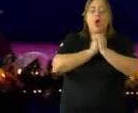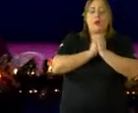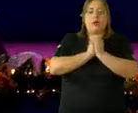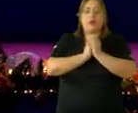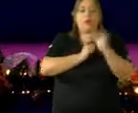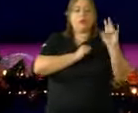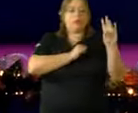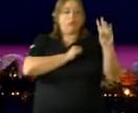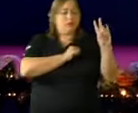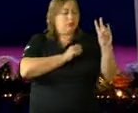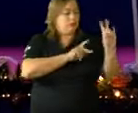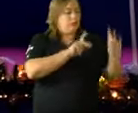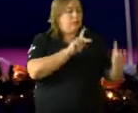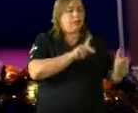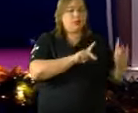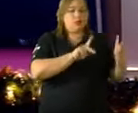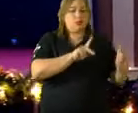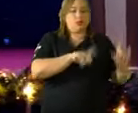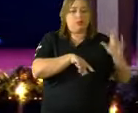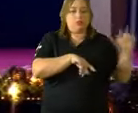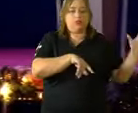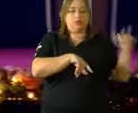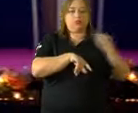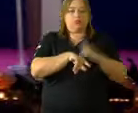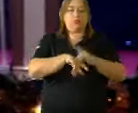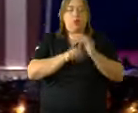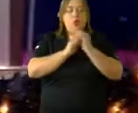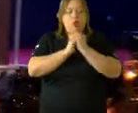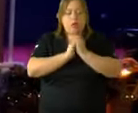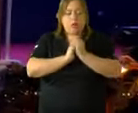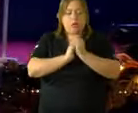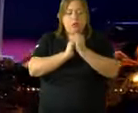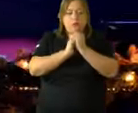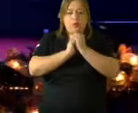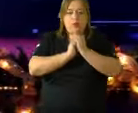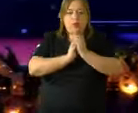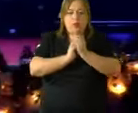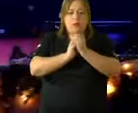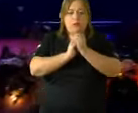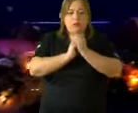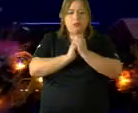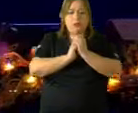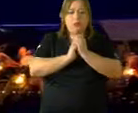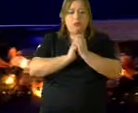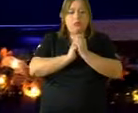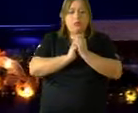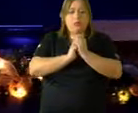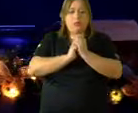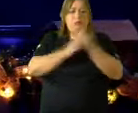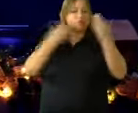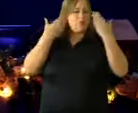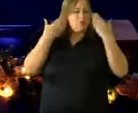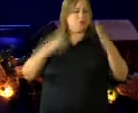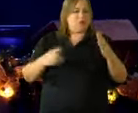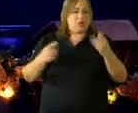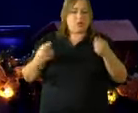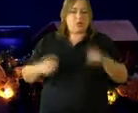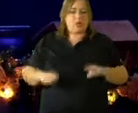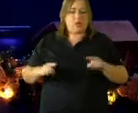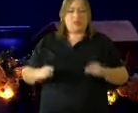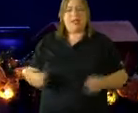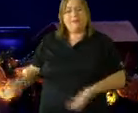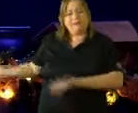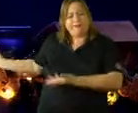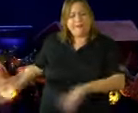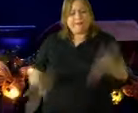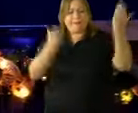17 afuera del avión que no querían que lo montaran. Y de momento la mujer dijo, mira, yo no sé qué pasa, pero entren y que sean